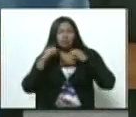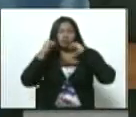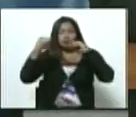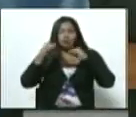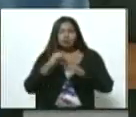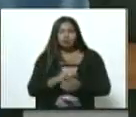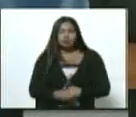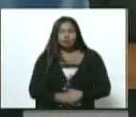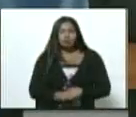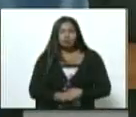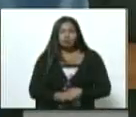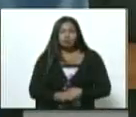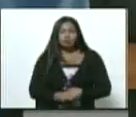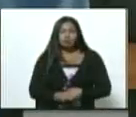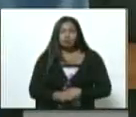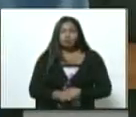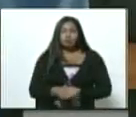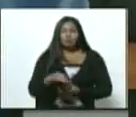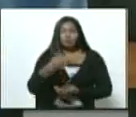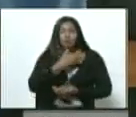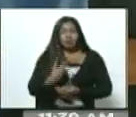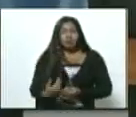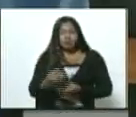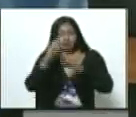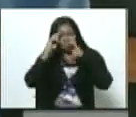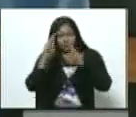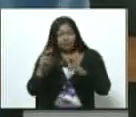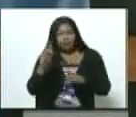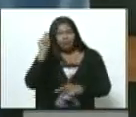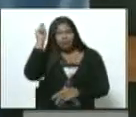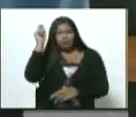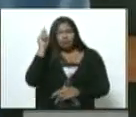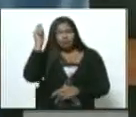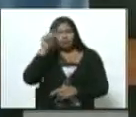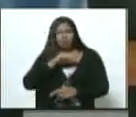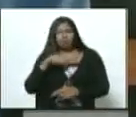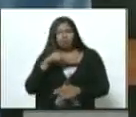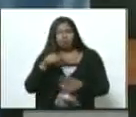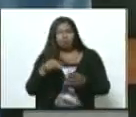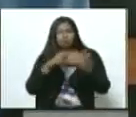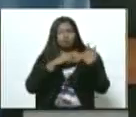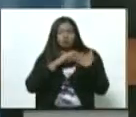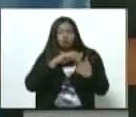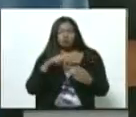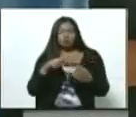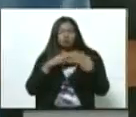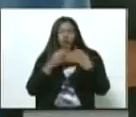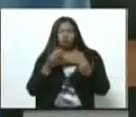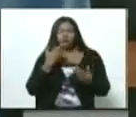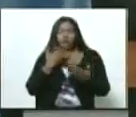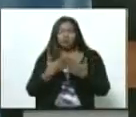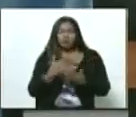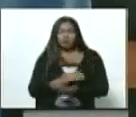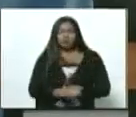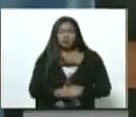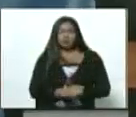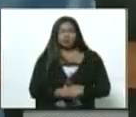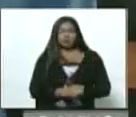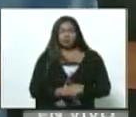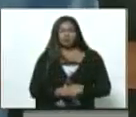ciudadanos presidentes, respetables diputados, en esta tarea que nos corresponde. Muchas gracias.